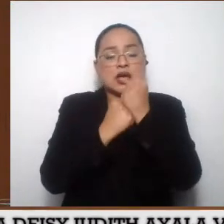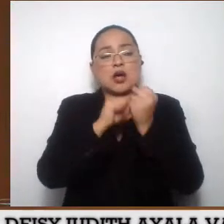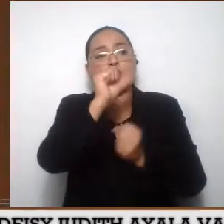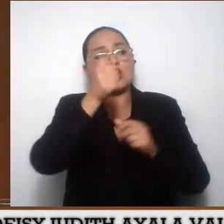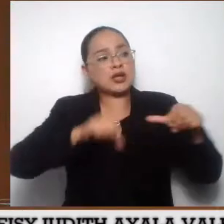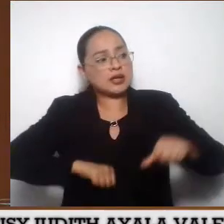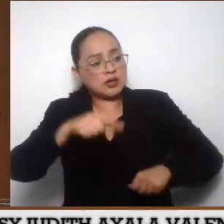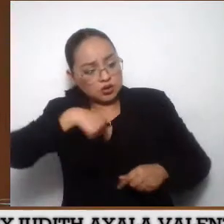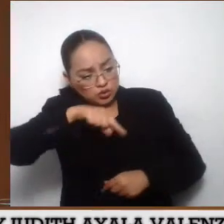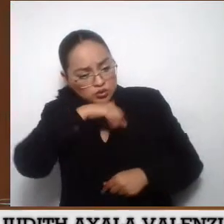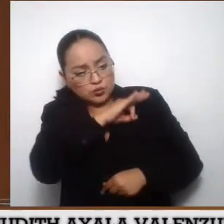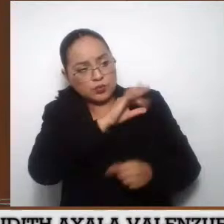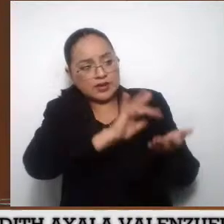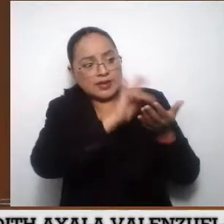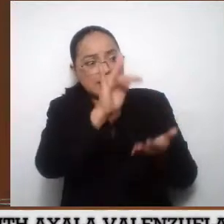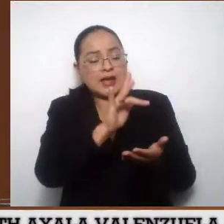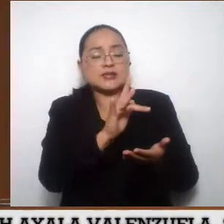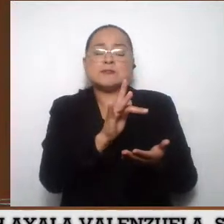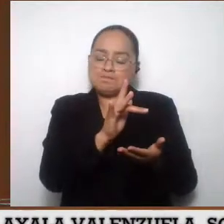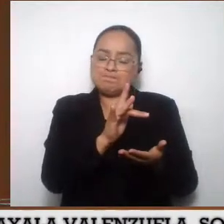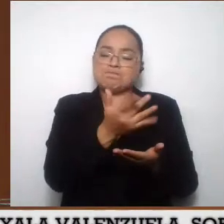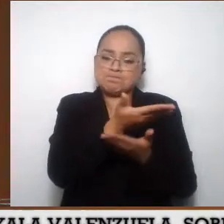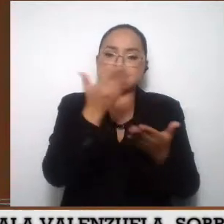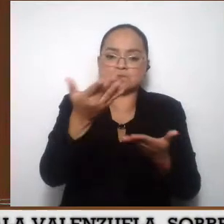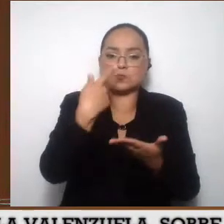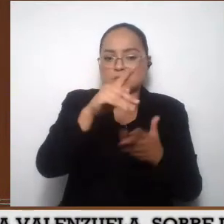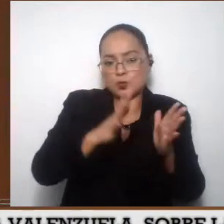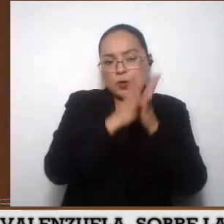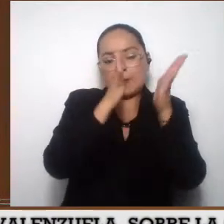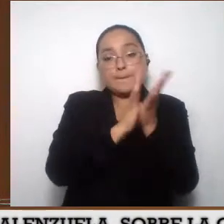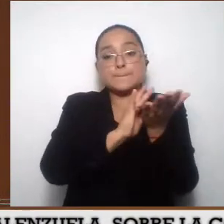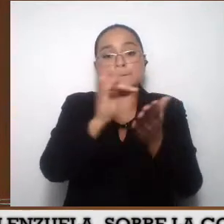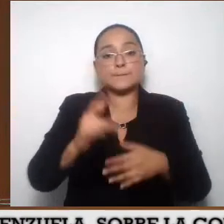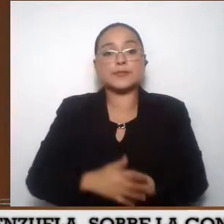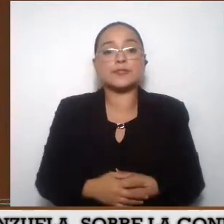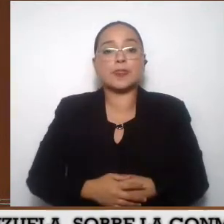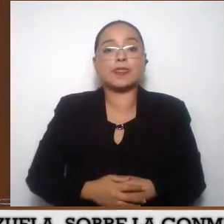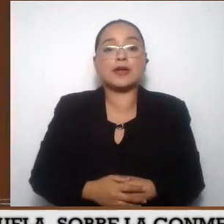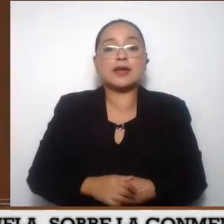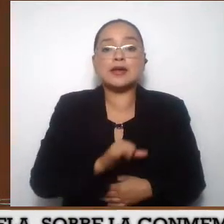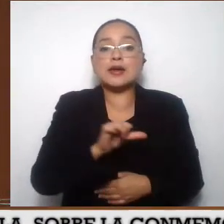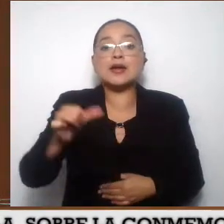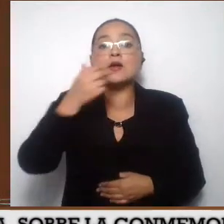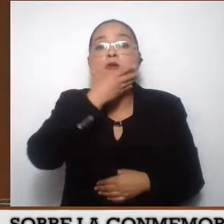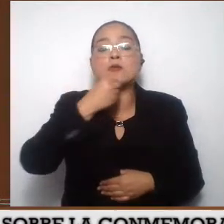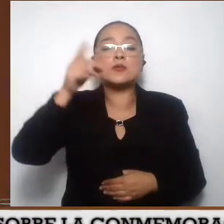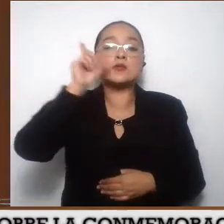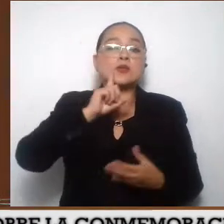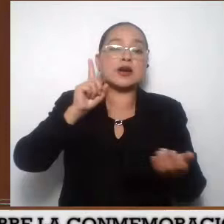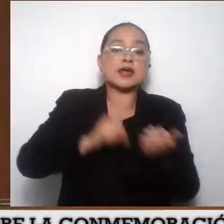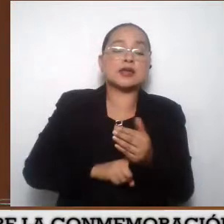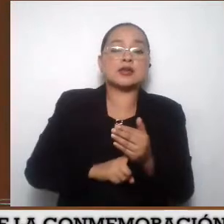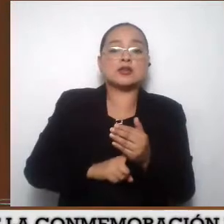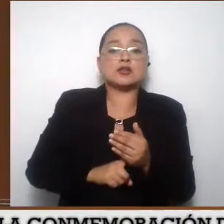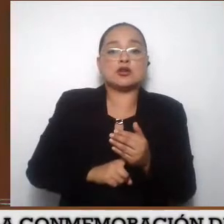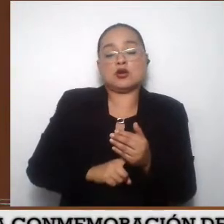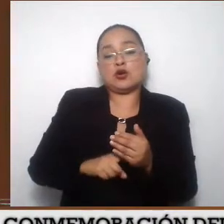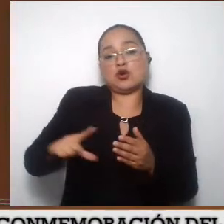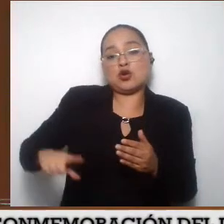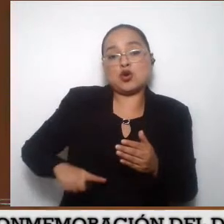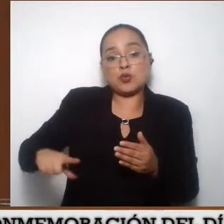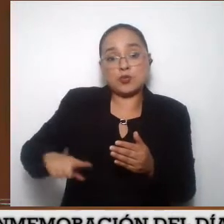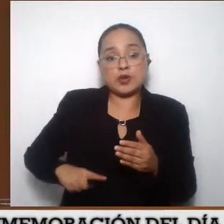actividades no sería la misma sin su participación, a las y los trabajadores de la función pública que atienden